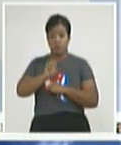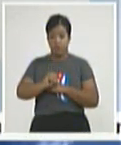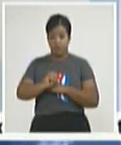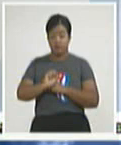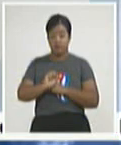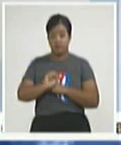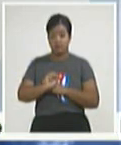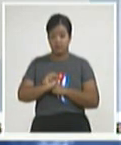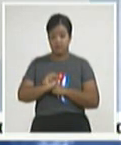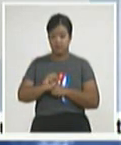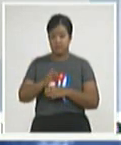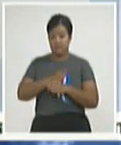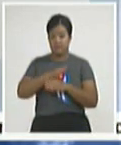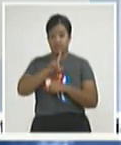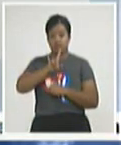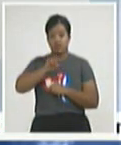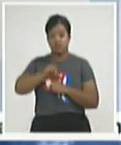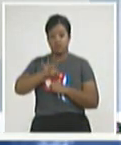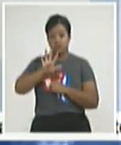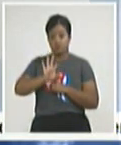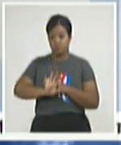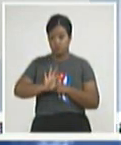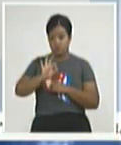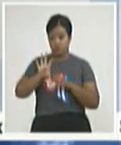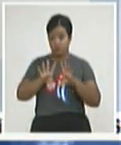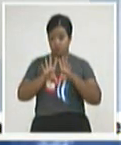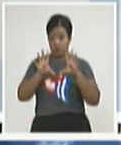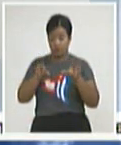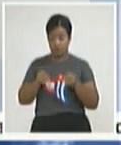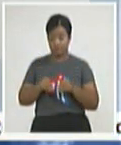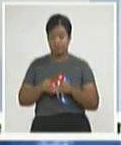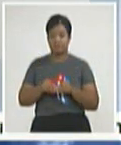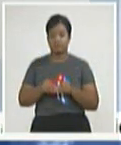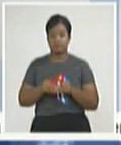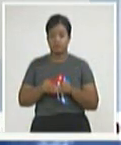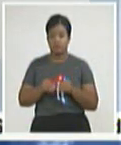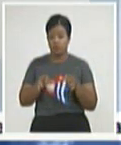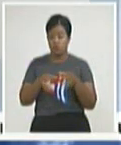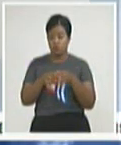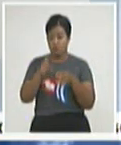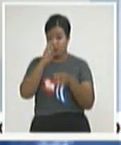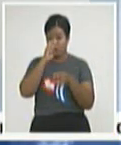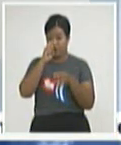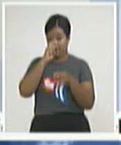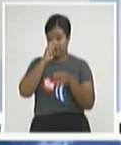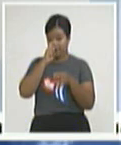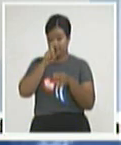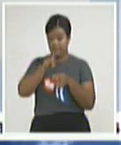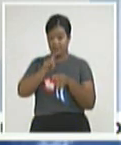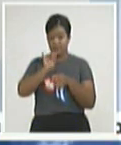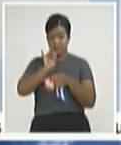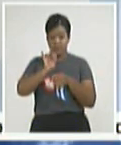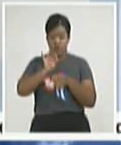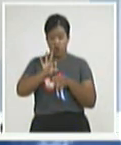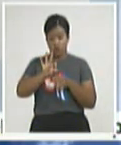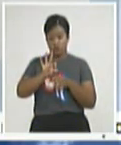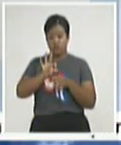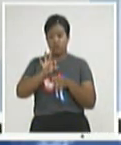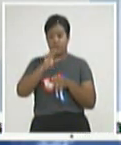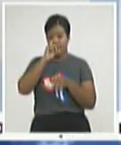el 19,5% de todos los diagnosticados, en el grupo de edad de 18 años y